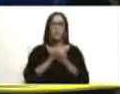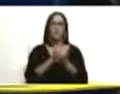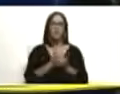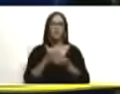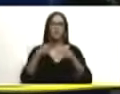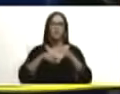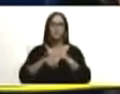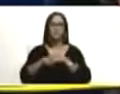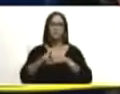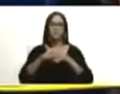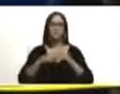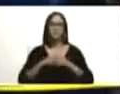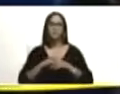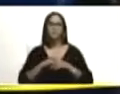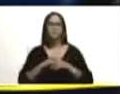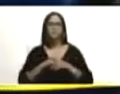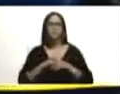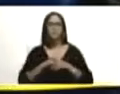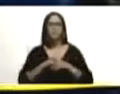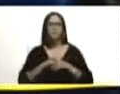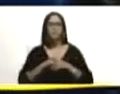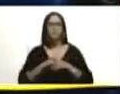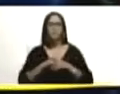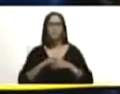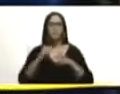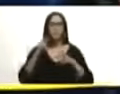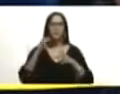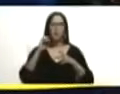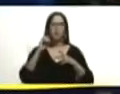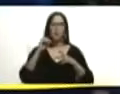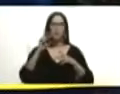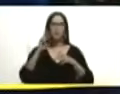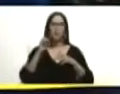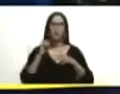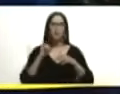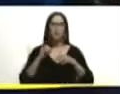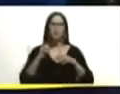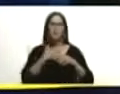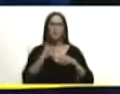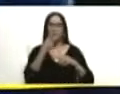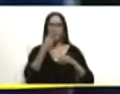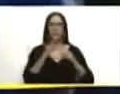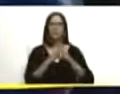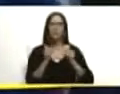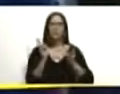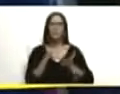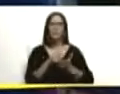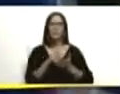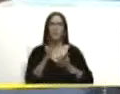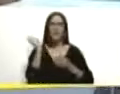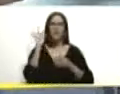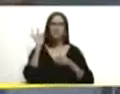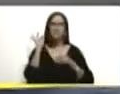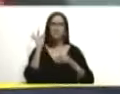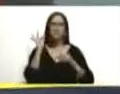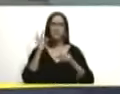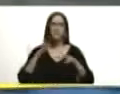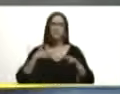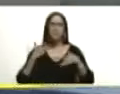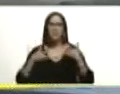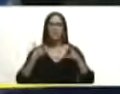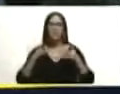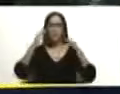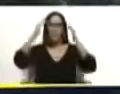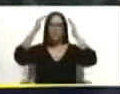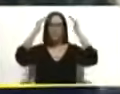del cuartel San Carlos. Aquí está Teodoro Pecó. Bueno, si usted quiere ver todo esto, venga a la exposición y disfrute. Mi saludo a